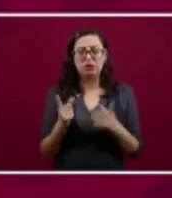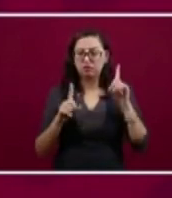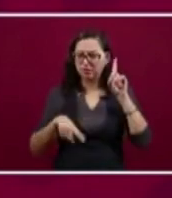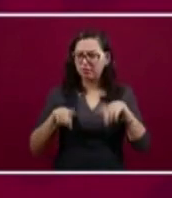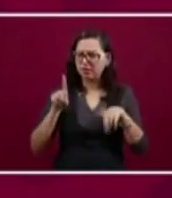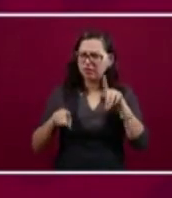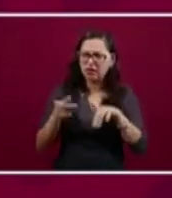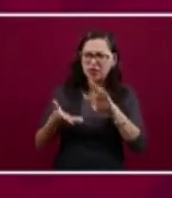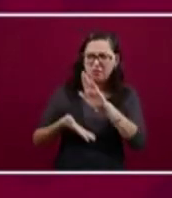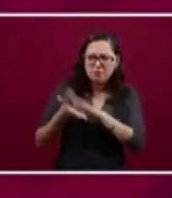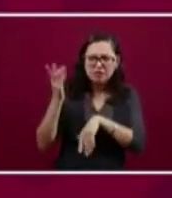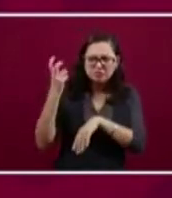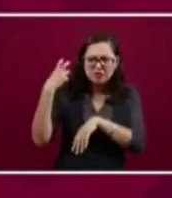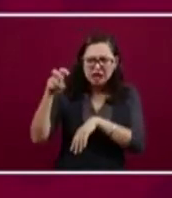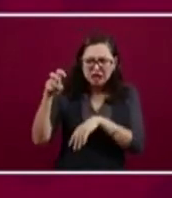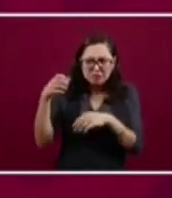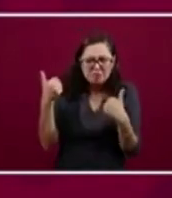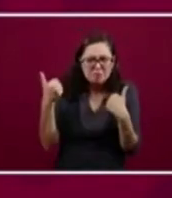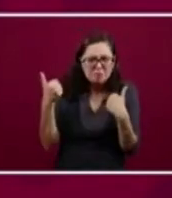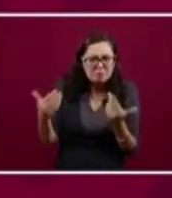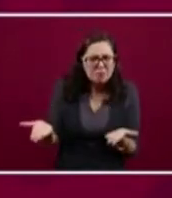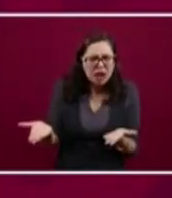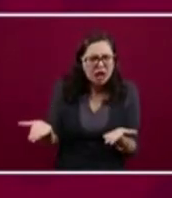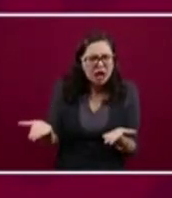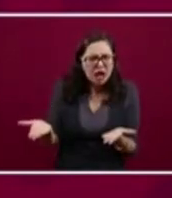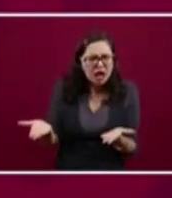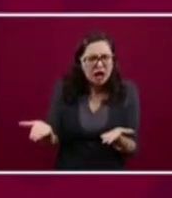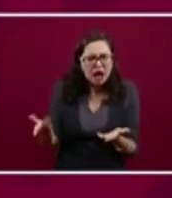misión. Tienen que fundarlo.